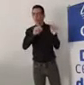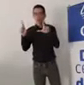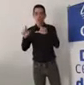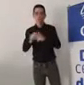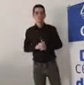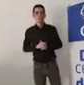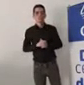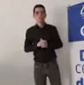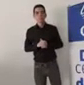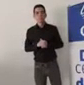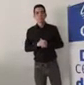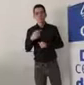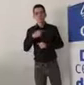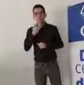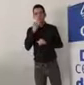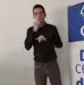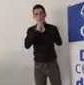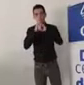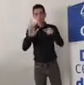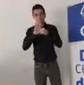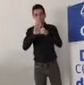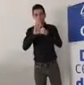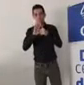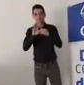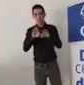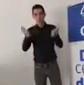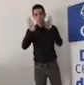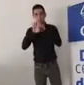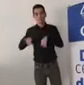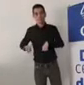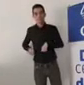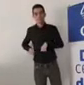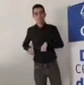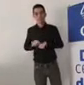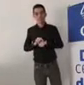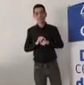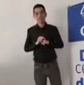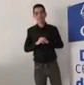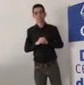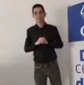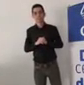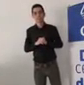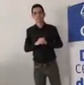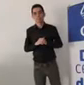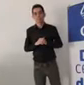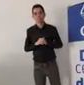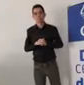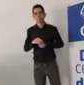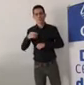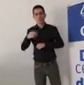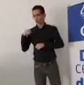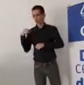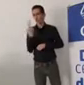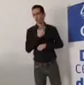dejarles un dato muy interesante en el caso colombiano. En esta nos quedamos un momentico, y es que en el contexto histórico de nuestro país, los jóvenes